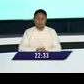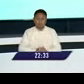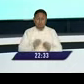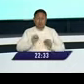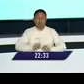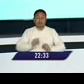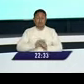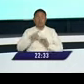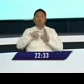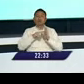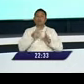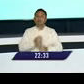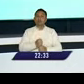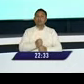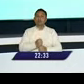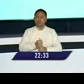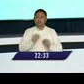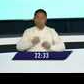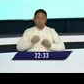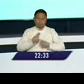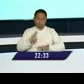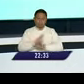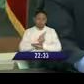las medidas de bioseguridad.